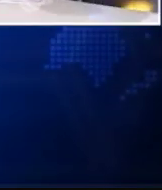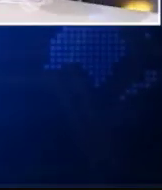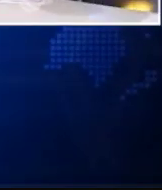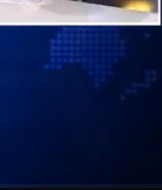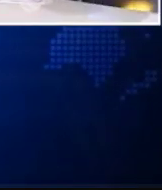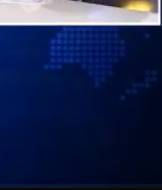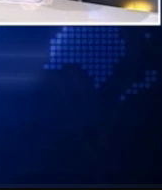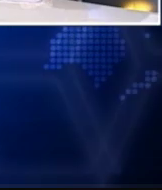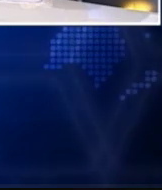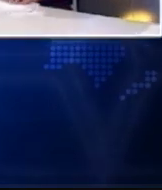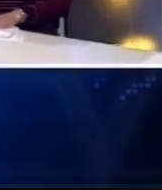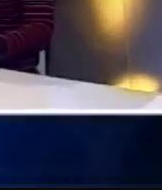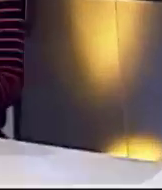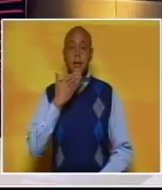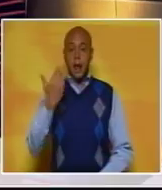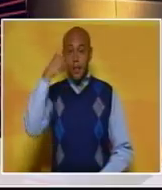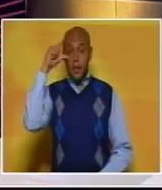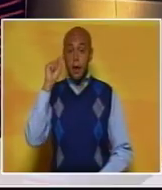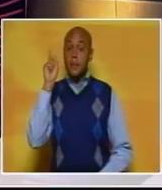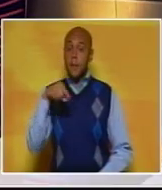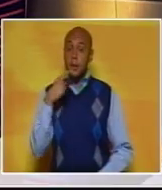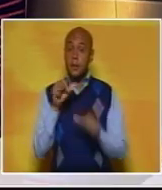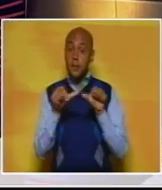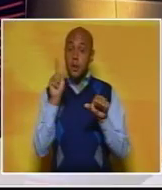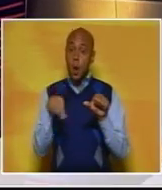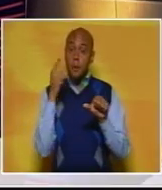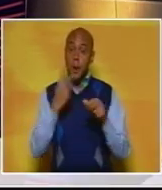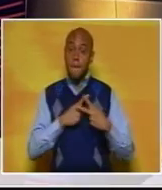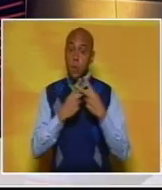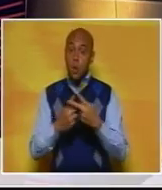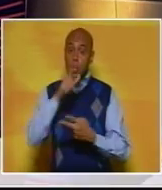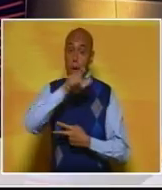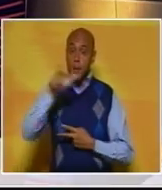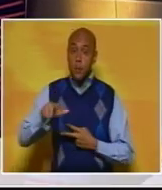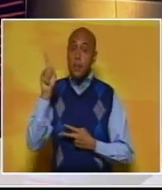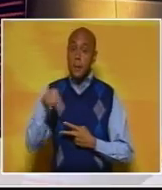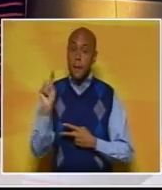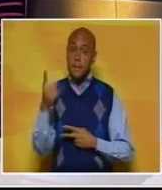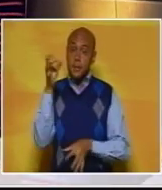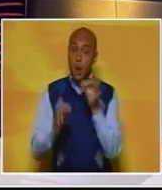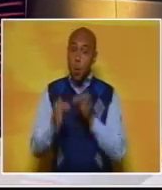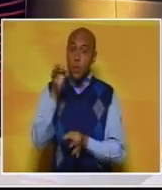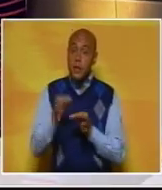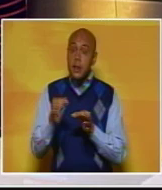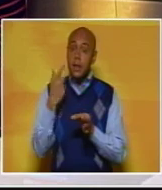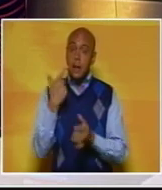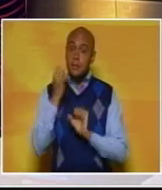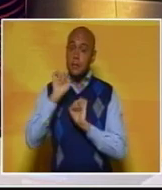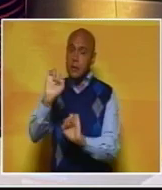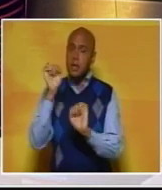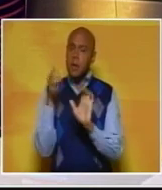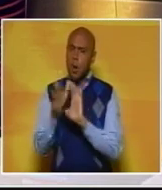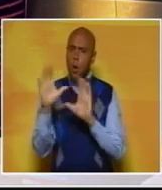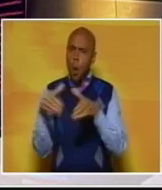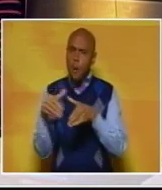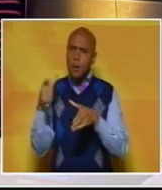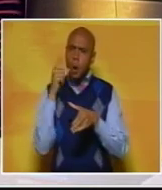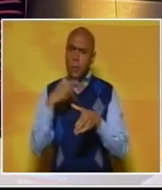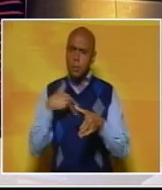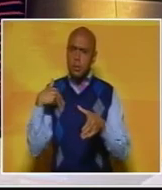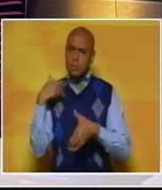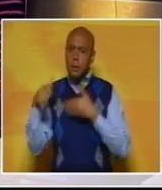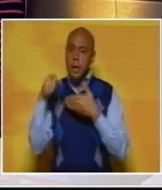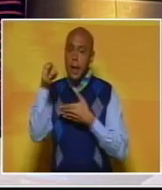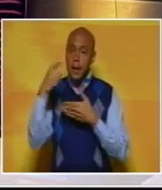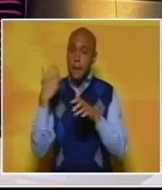próxima. Gracias, Endrina. Nosotros continuamos. Voluntad Popular y Primero Justicia rechazaron el ataque de grupos armados a la manifestación que encabezó